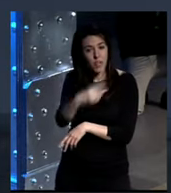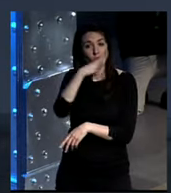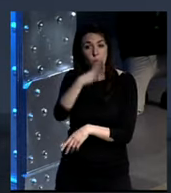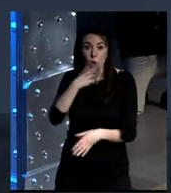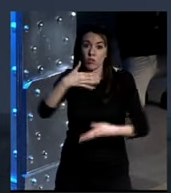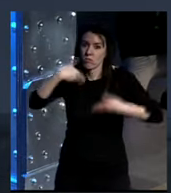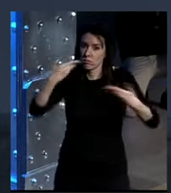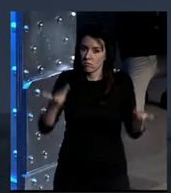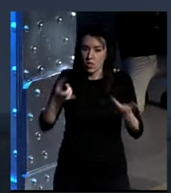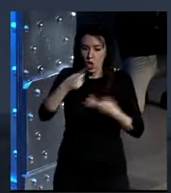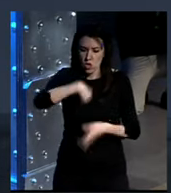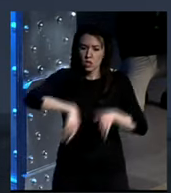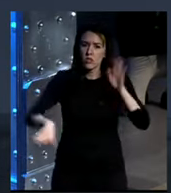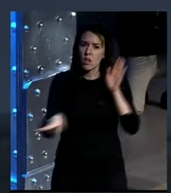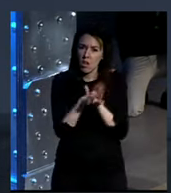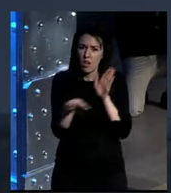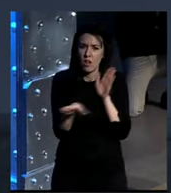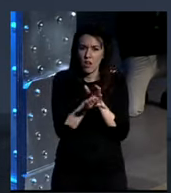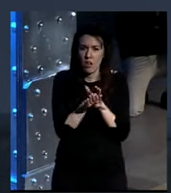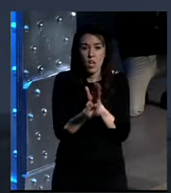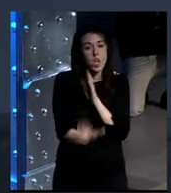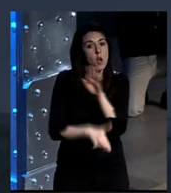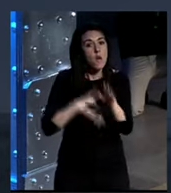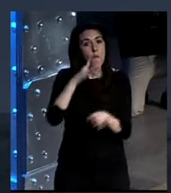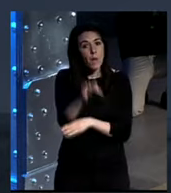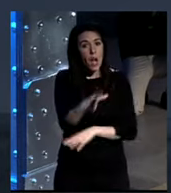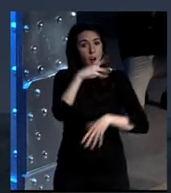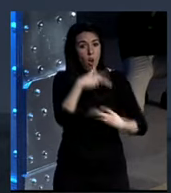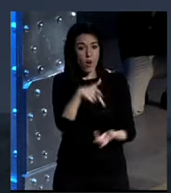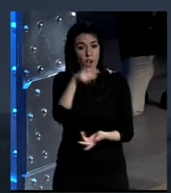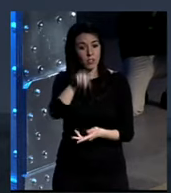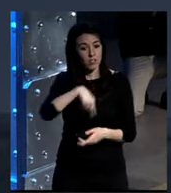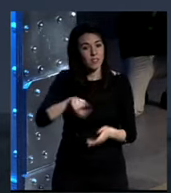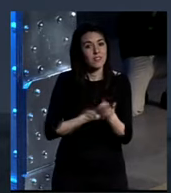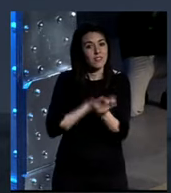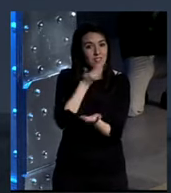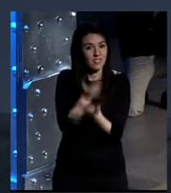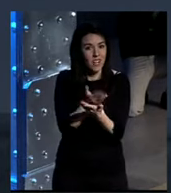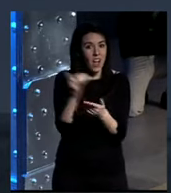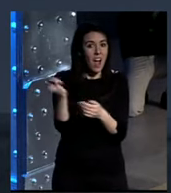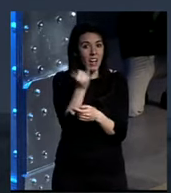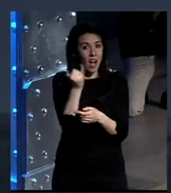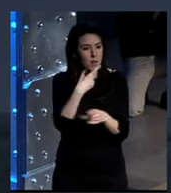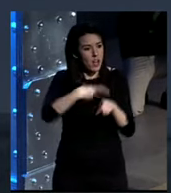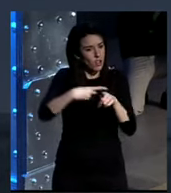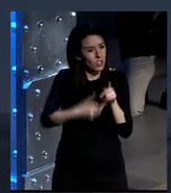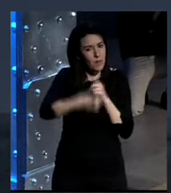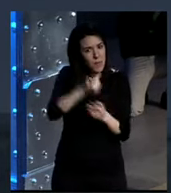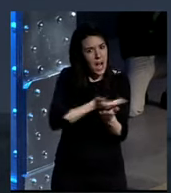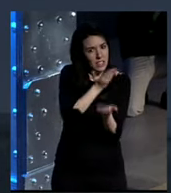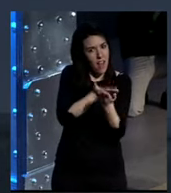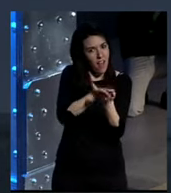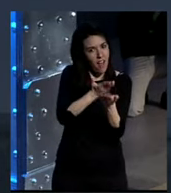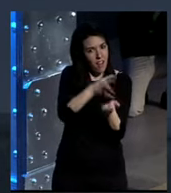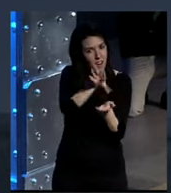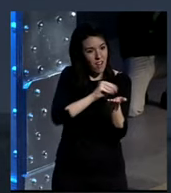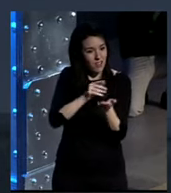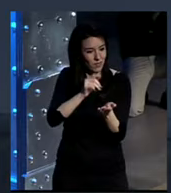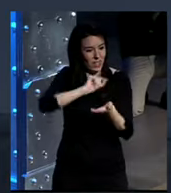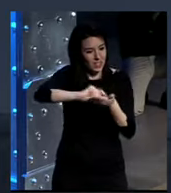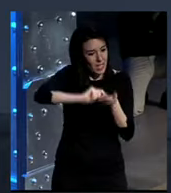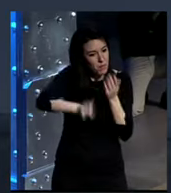efectivamente nosotros seguiremos. Y además ahora le pediremos a Javier más cosas, que escriba algunas cosas